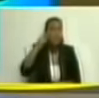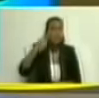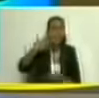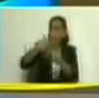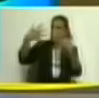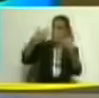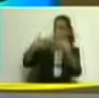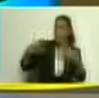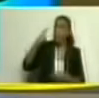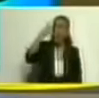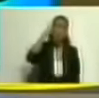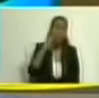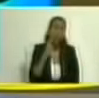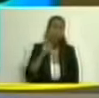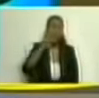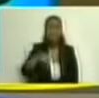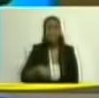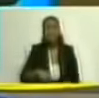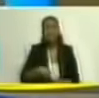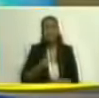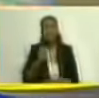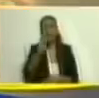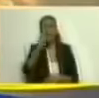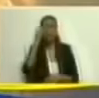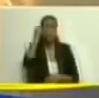y al gran Antonio José de Sucre.